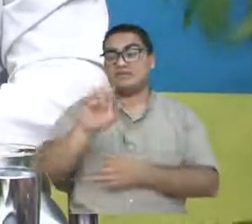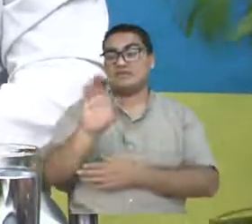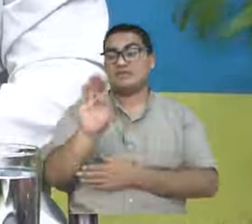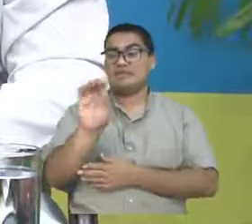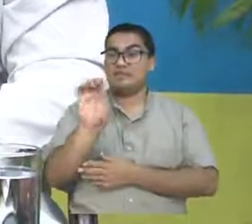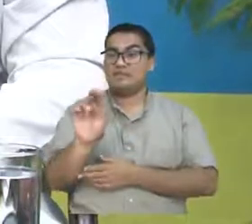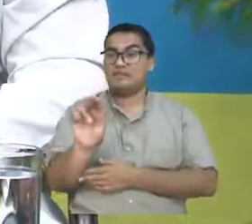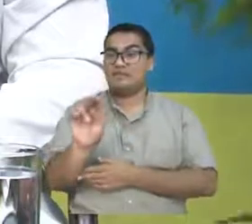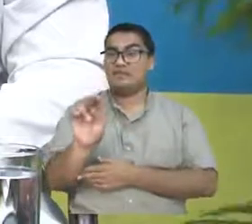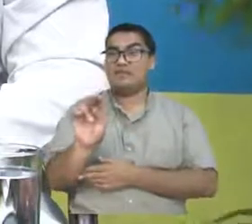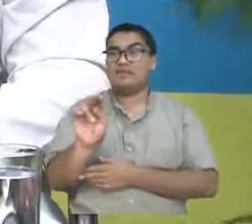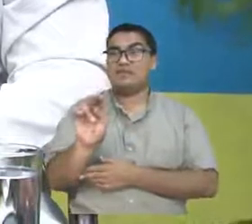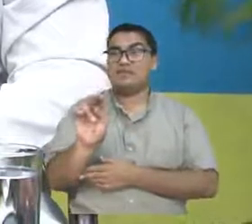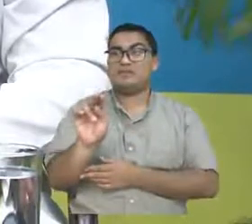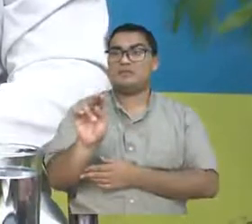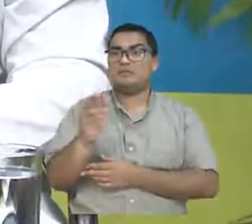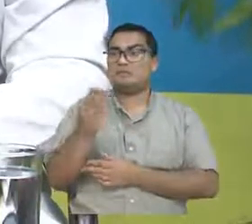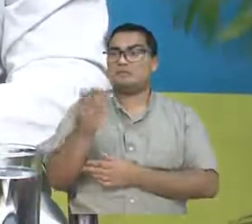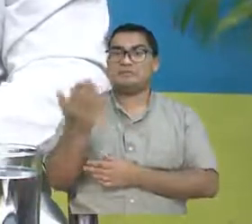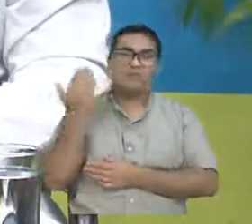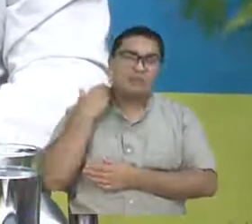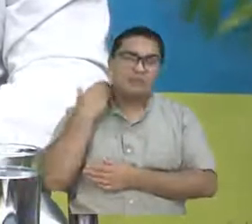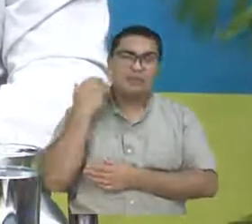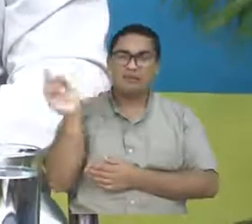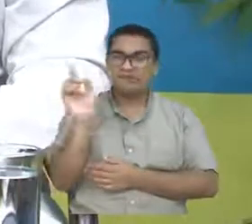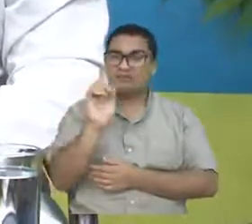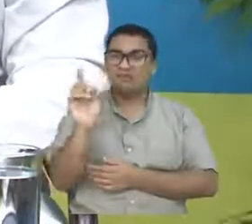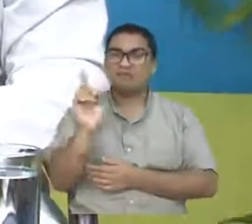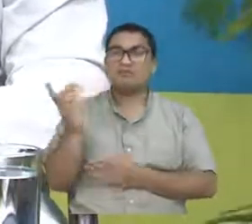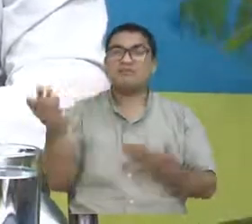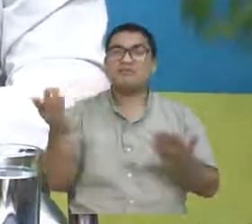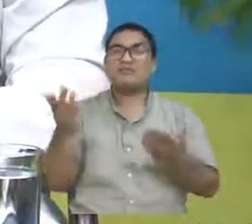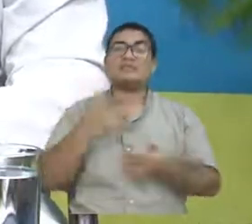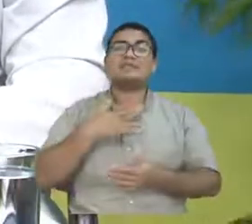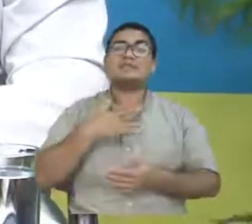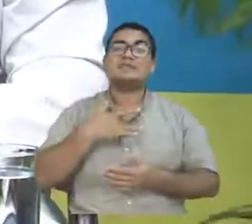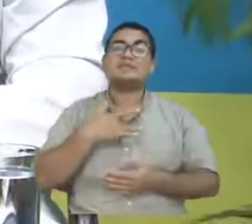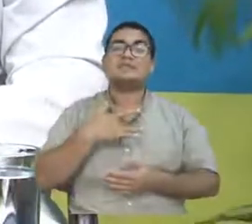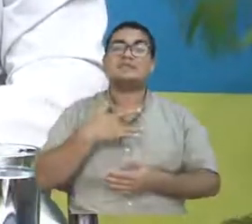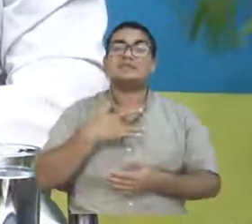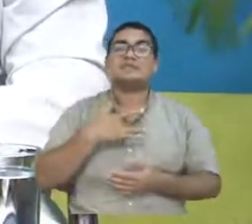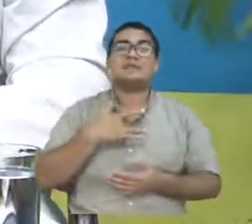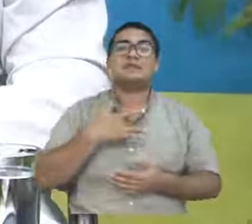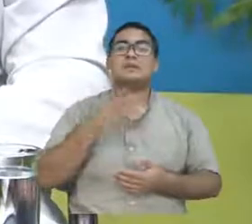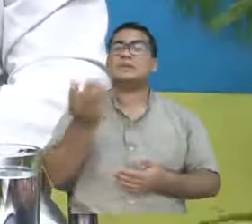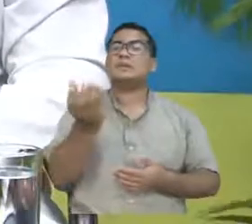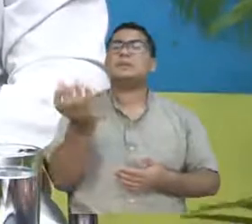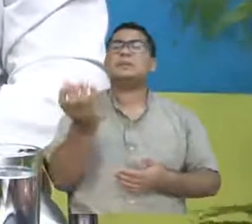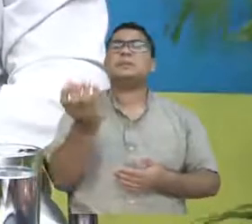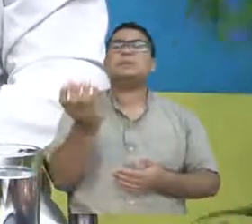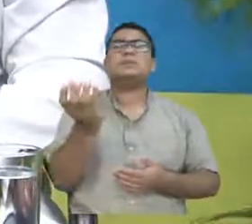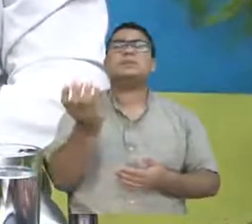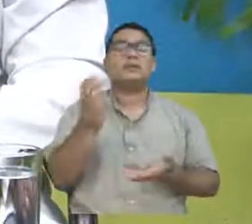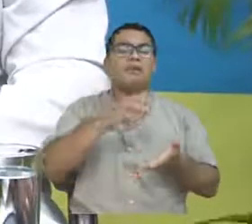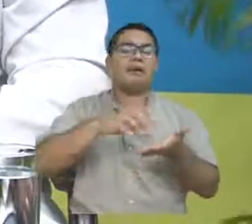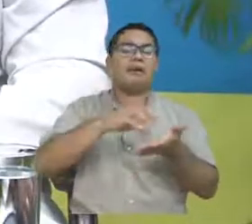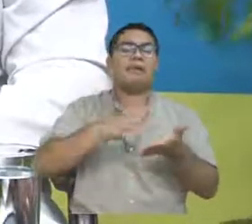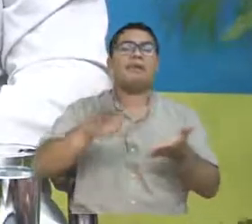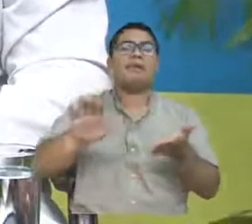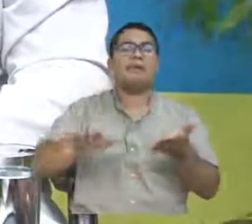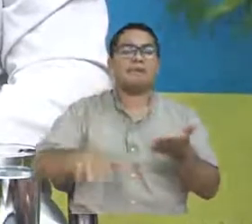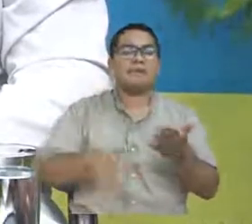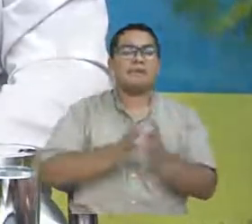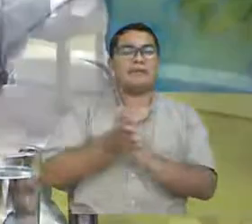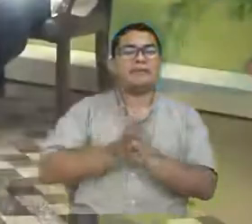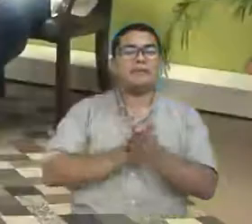que realmente no son muy útiles en estos casos. Principalmente lo que se necesita es un jabón neutro que produzca mucha espuma. Neutro,